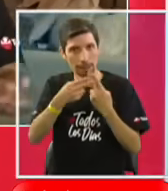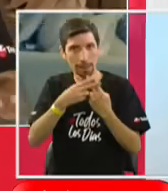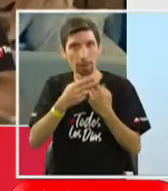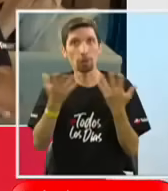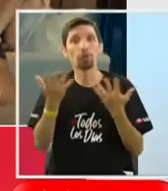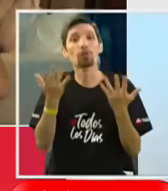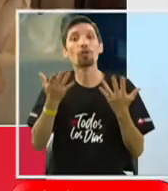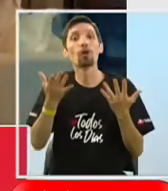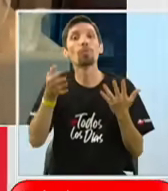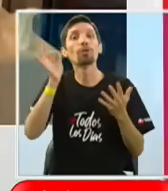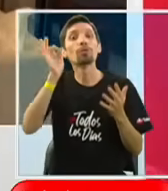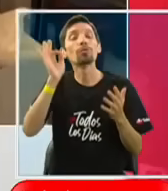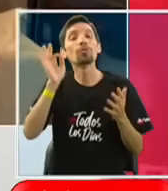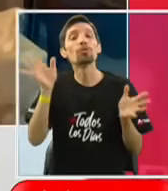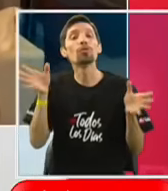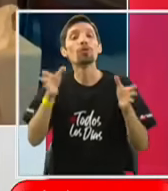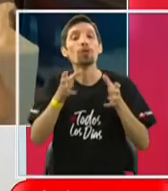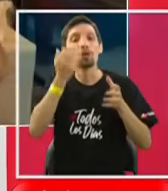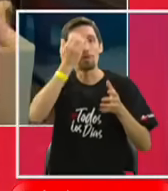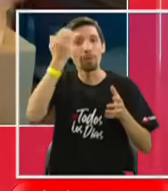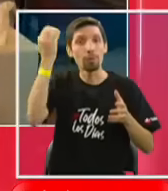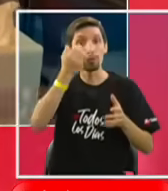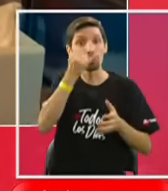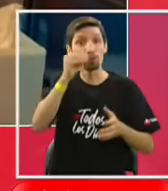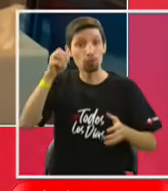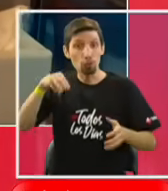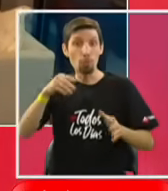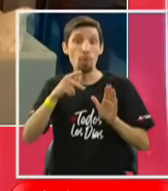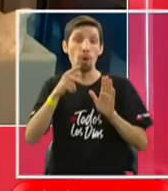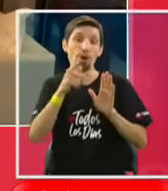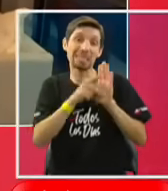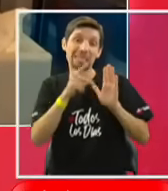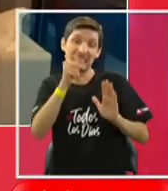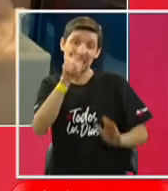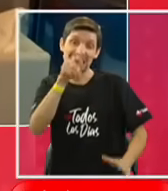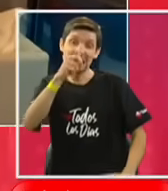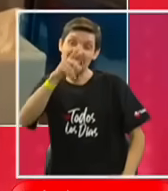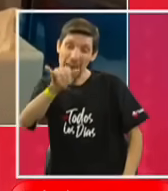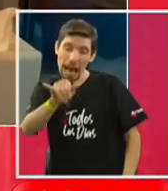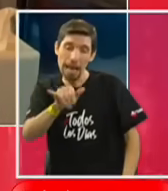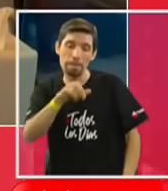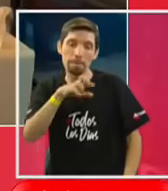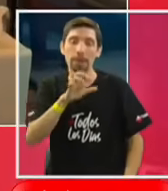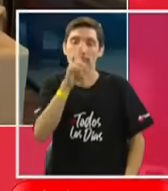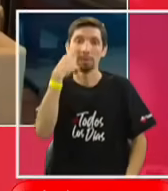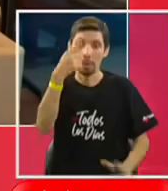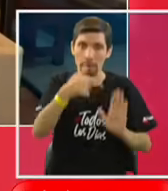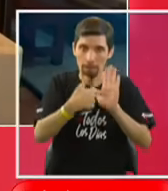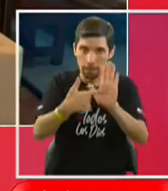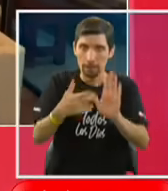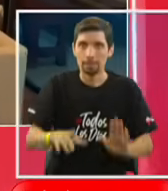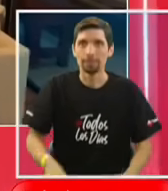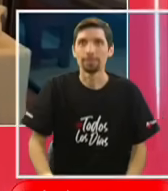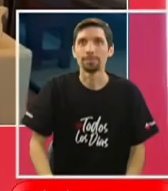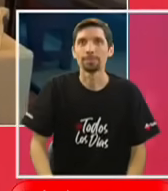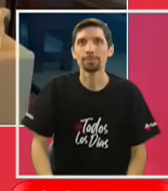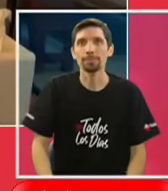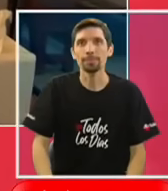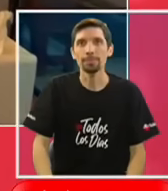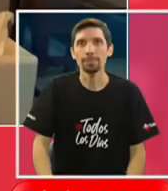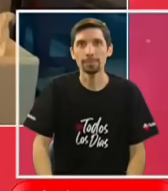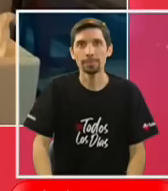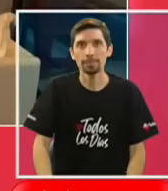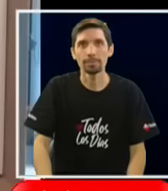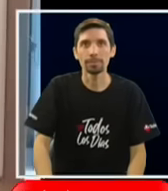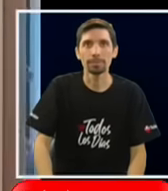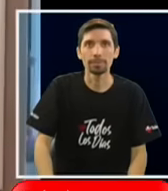se reúnen los famosos por Skype o Zoom. Así que los invito a verlo y gracias por esta linda oportunidad. Gracias a ti. Dale, querido, vamos.